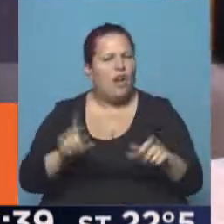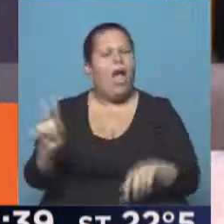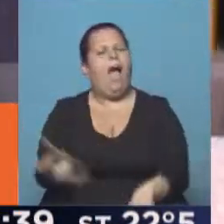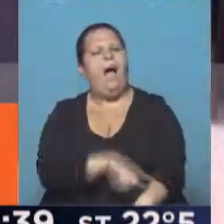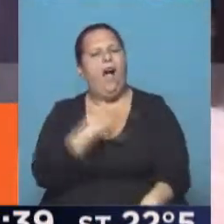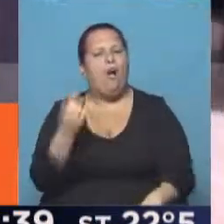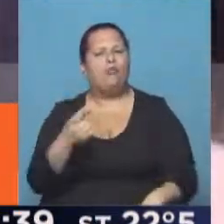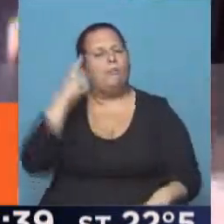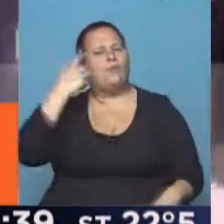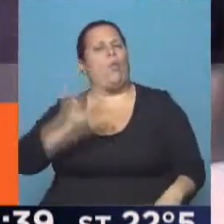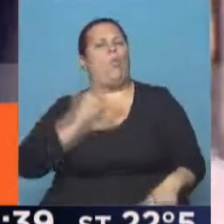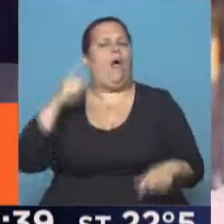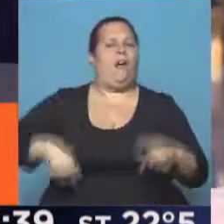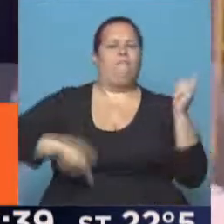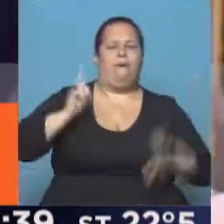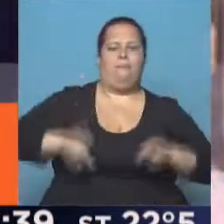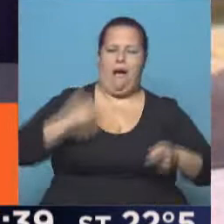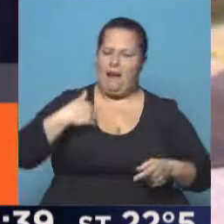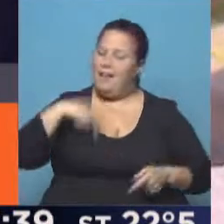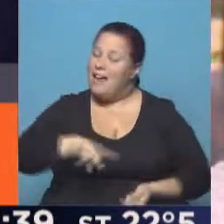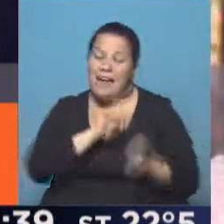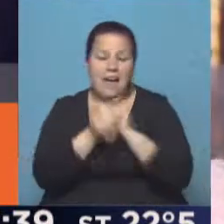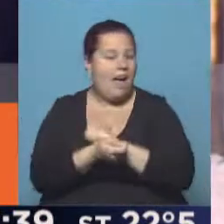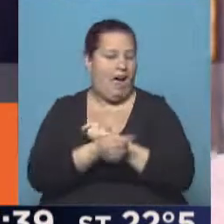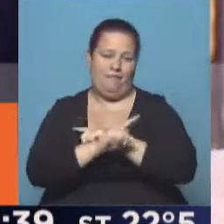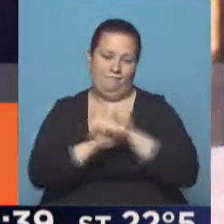acostumbrado a creerse los dueños del país. Y en este cambio es que